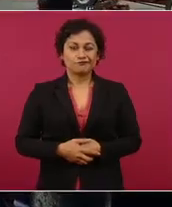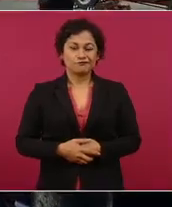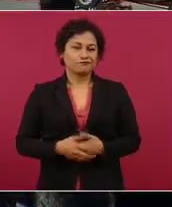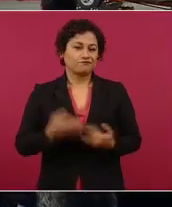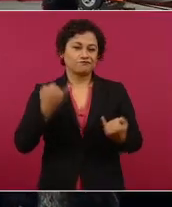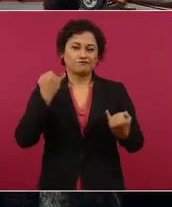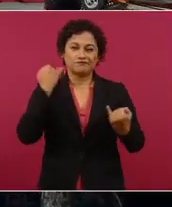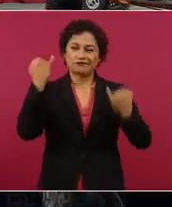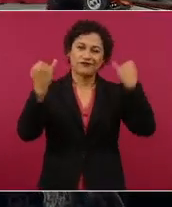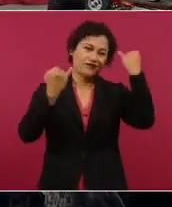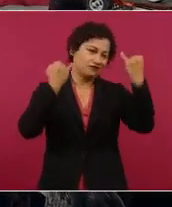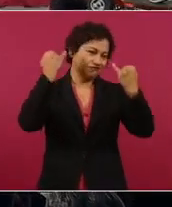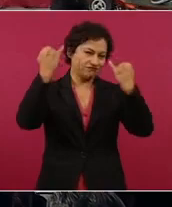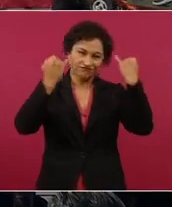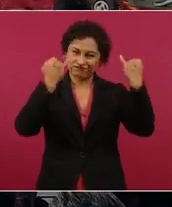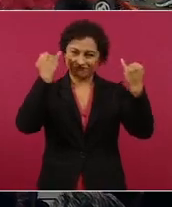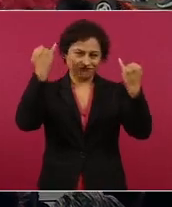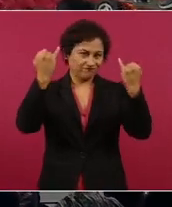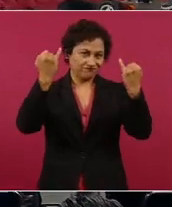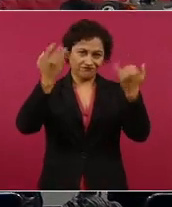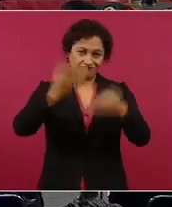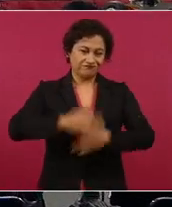fantasioso.